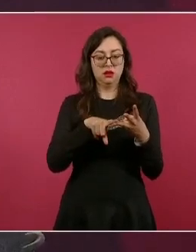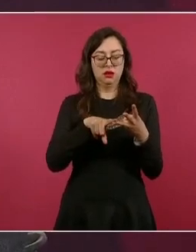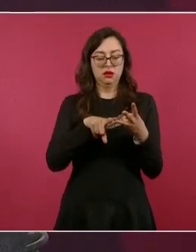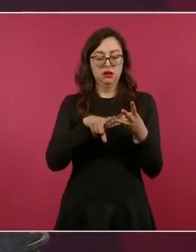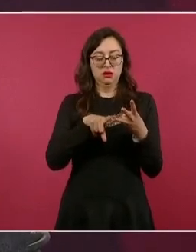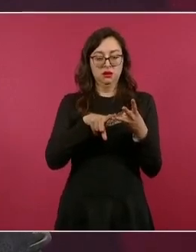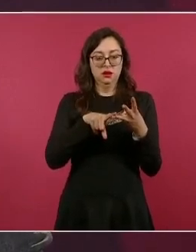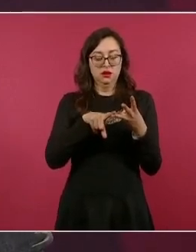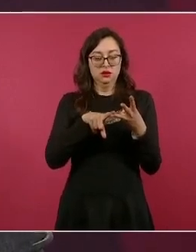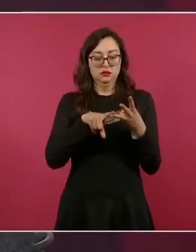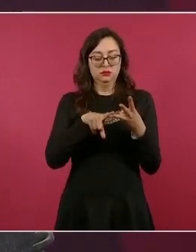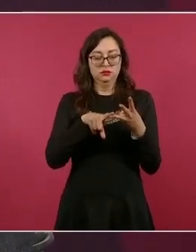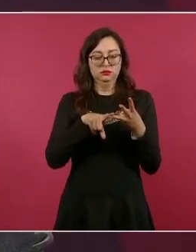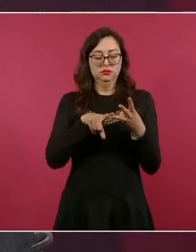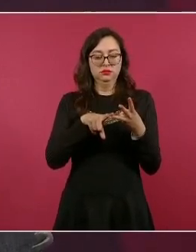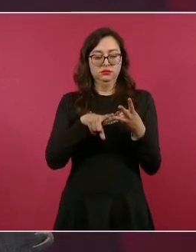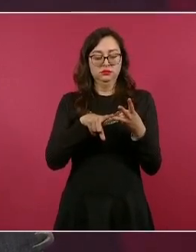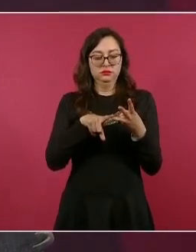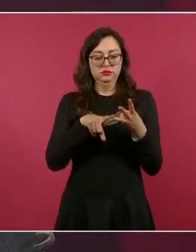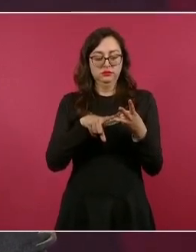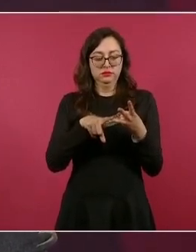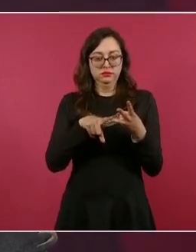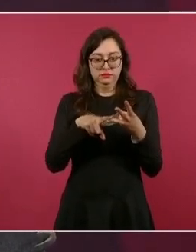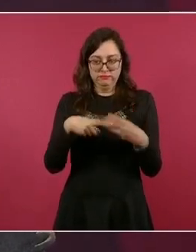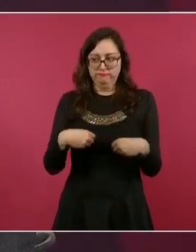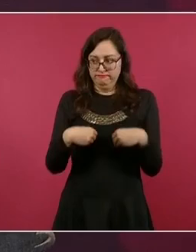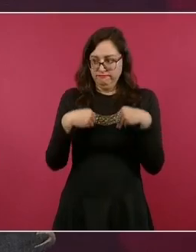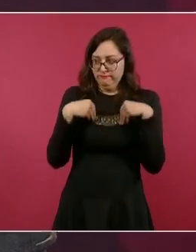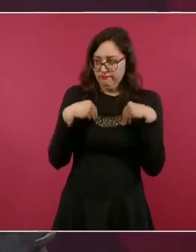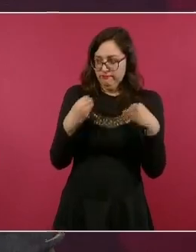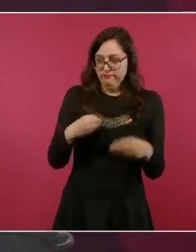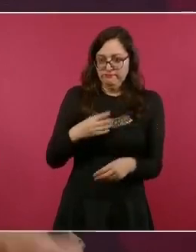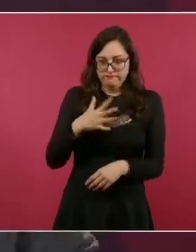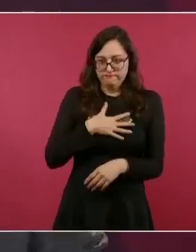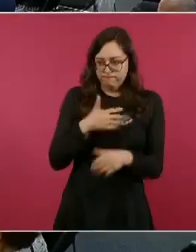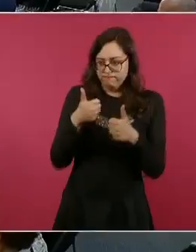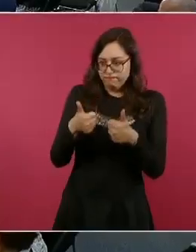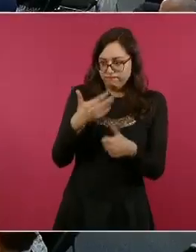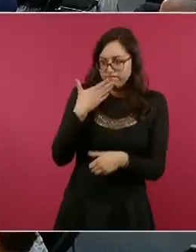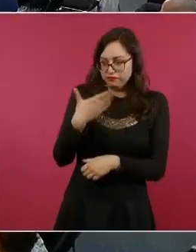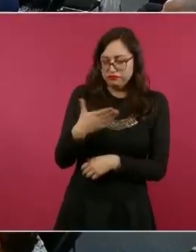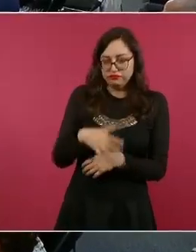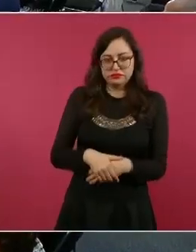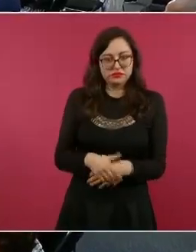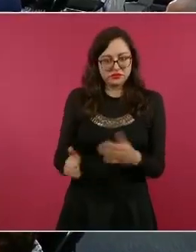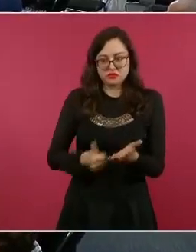a vivir bien, ¿por qué no